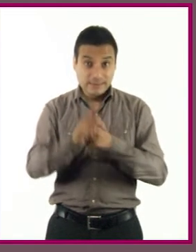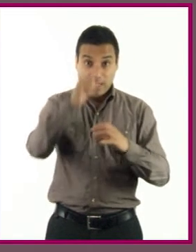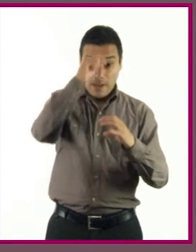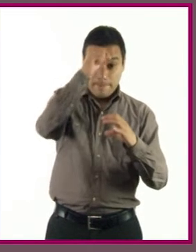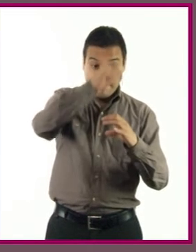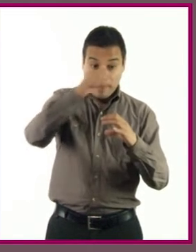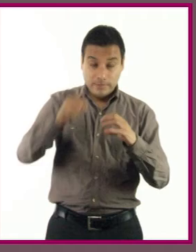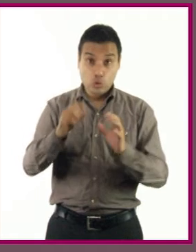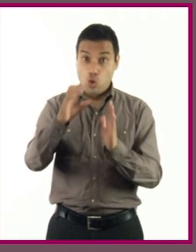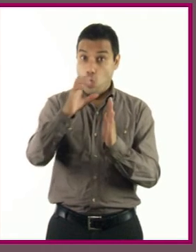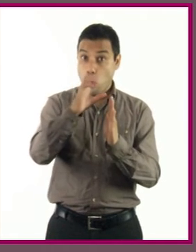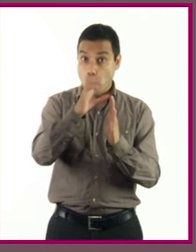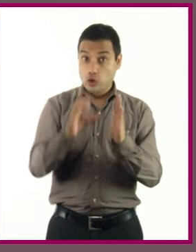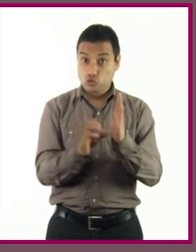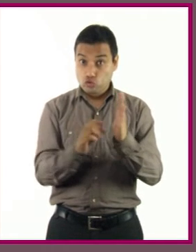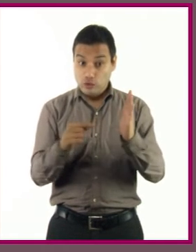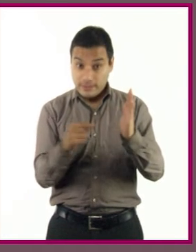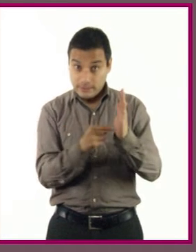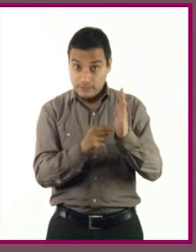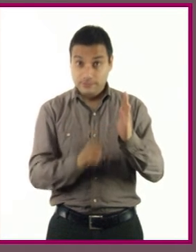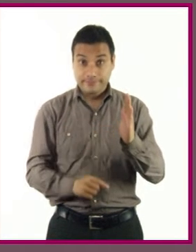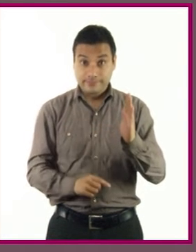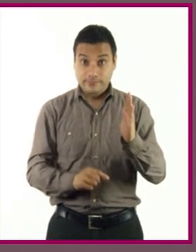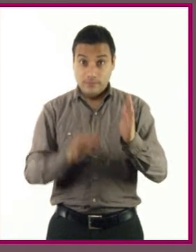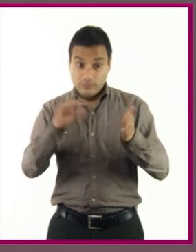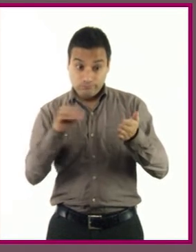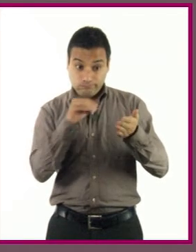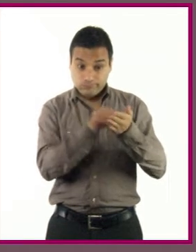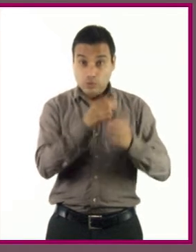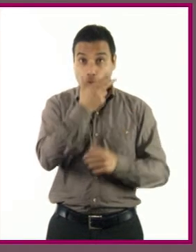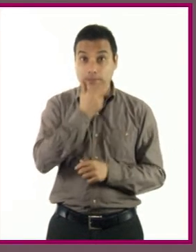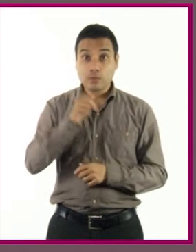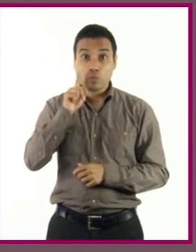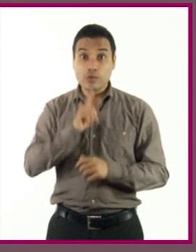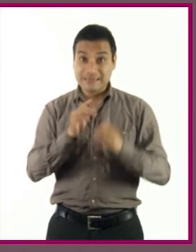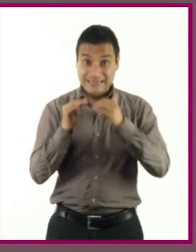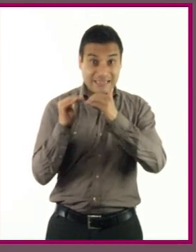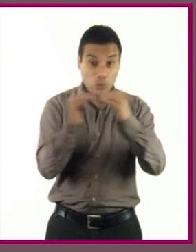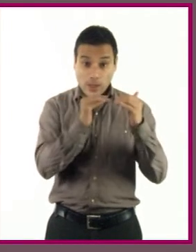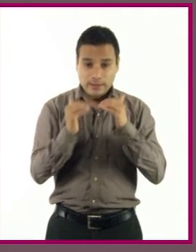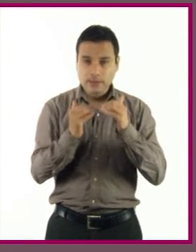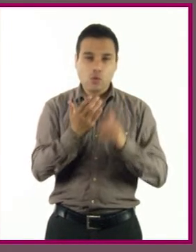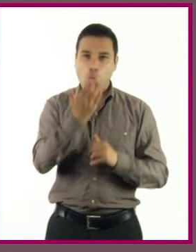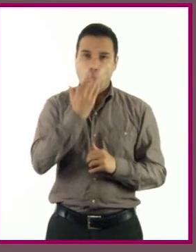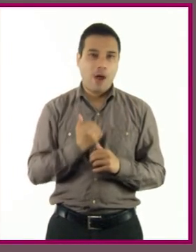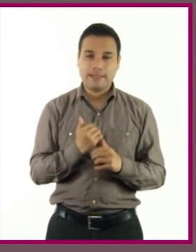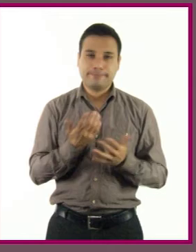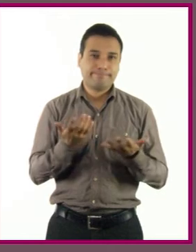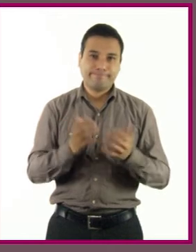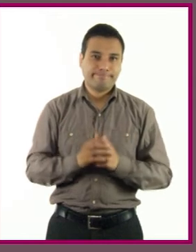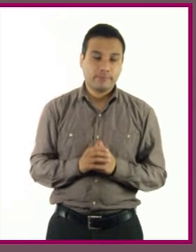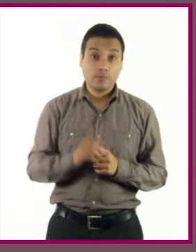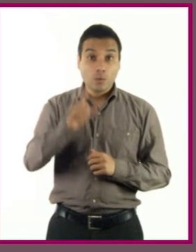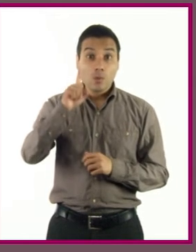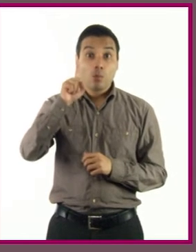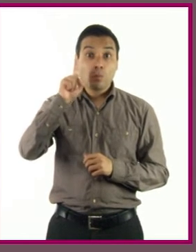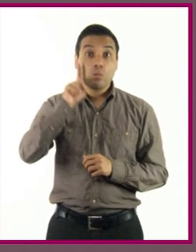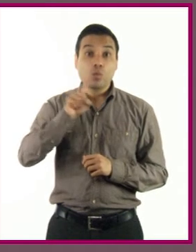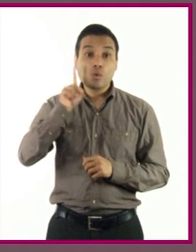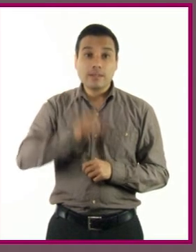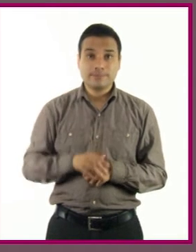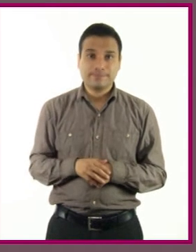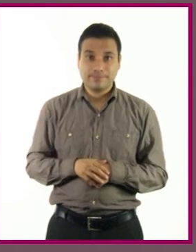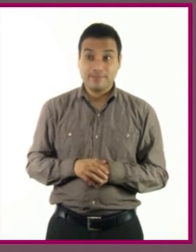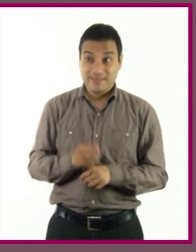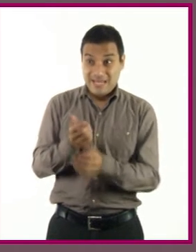sus constituciones no garantizan la igualdad entre mujeres y hombres. Las mujeres perciben